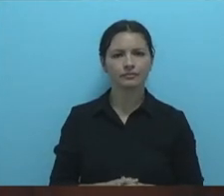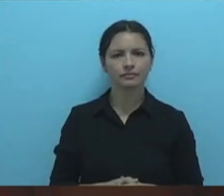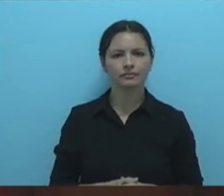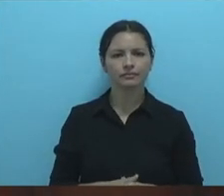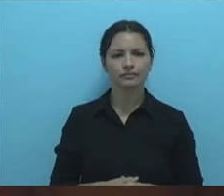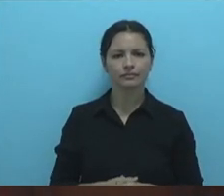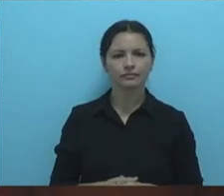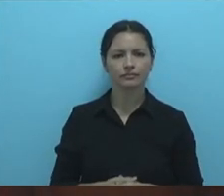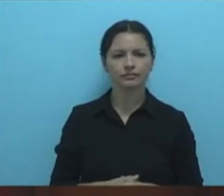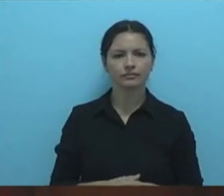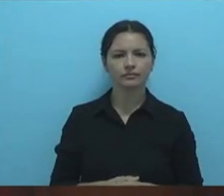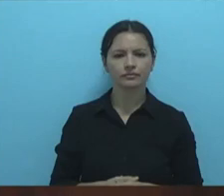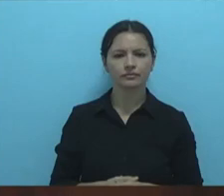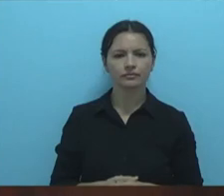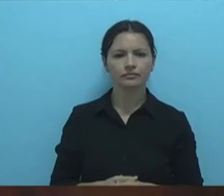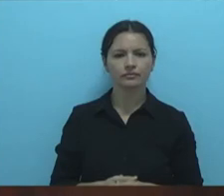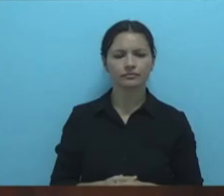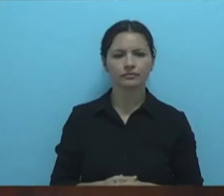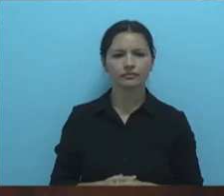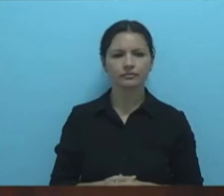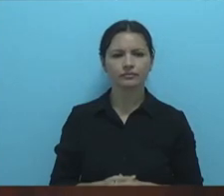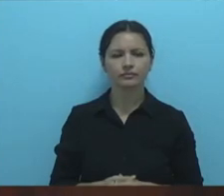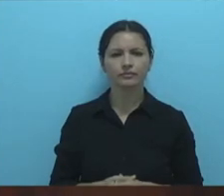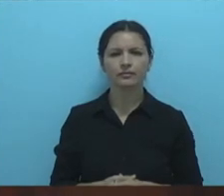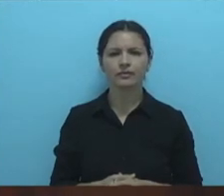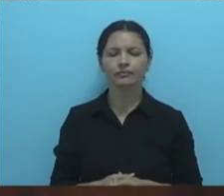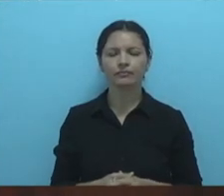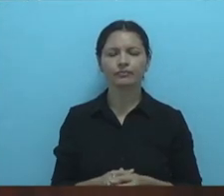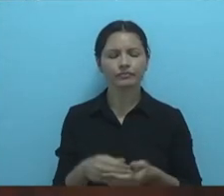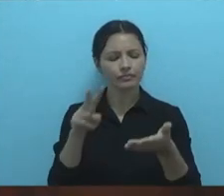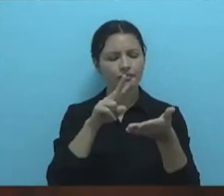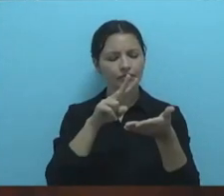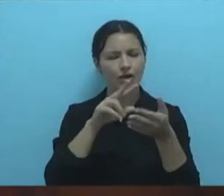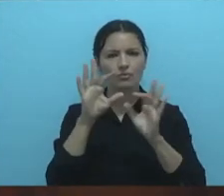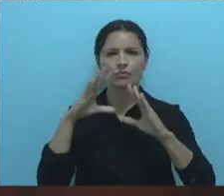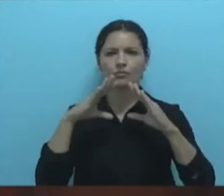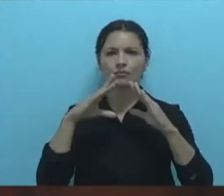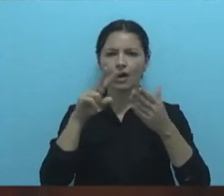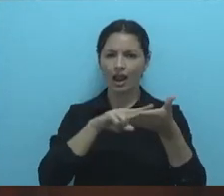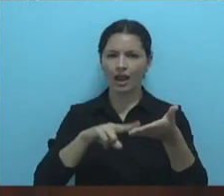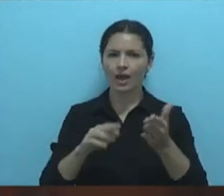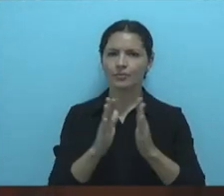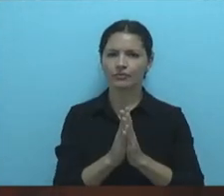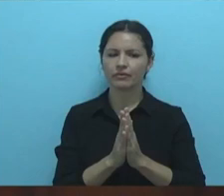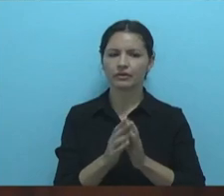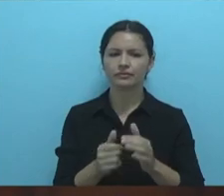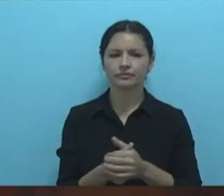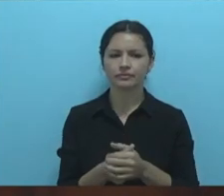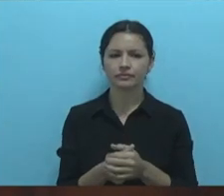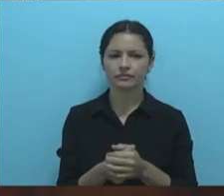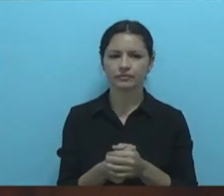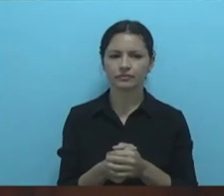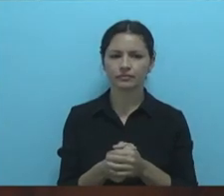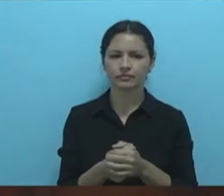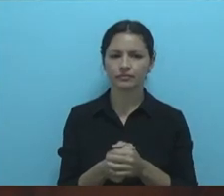Bueno les vamos a pedir que nuevamente se lea el proyecto por secretaría sí diputado diputada granata